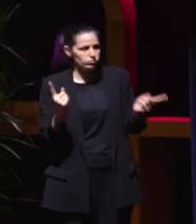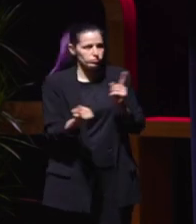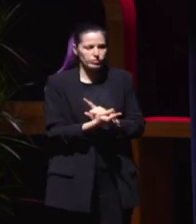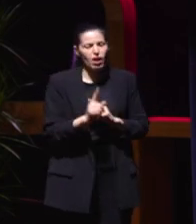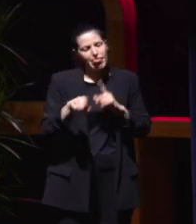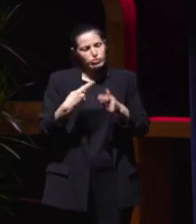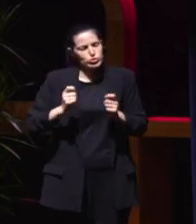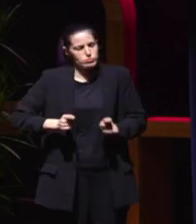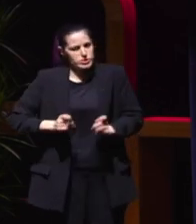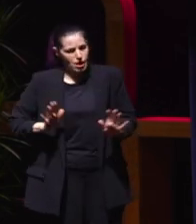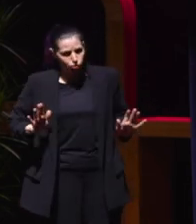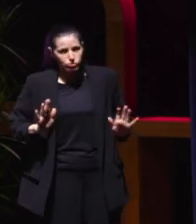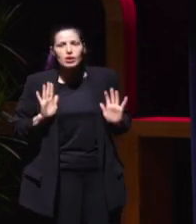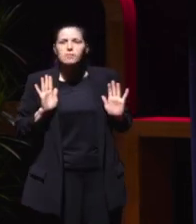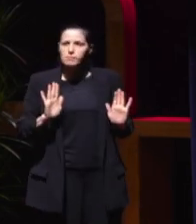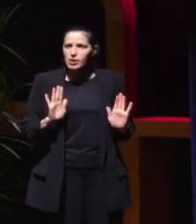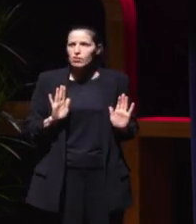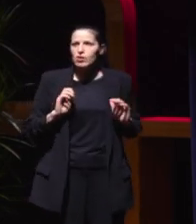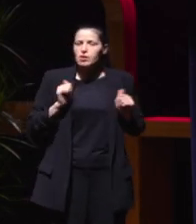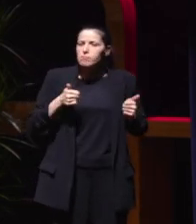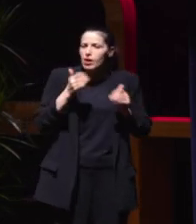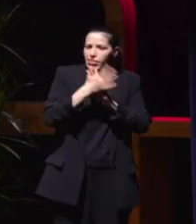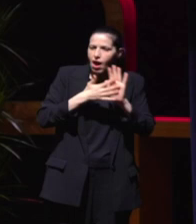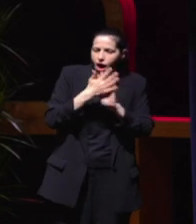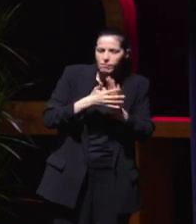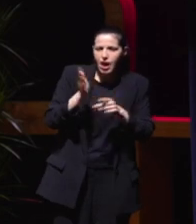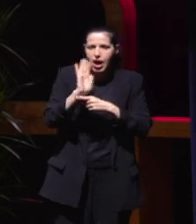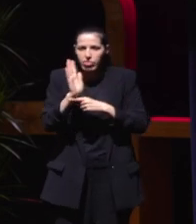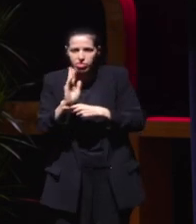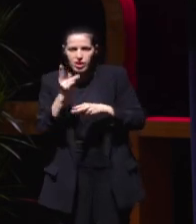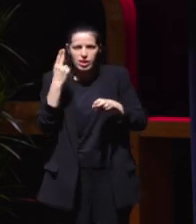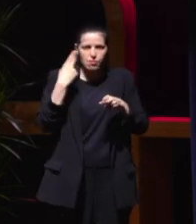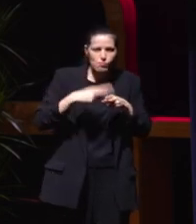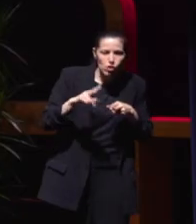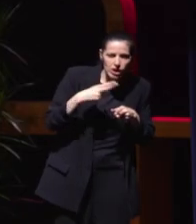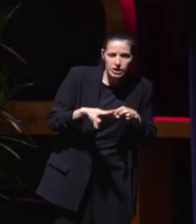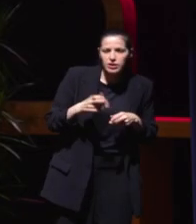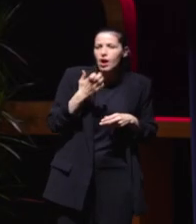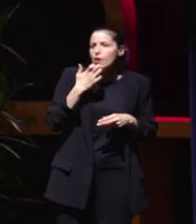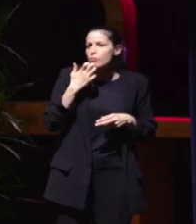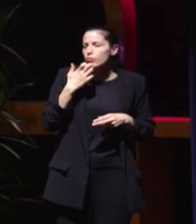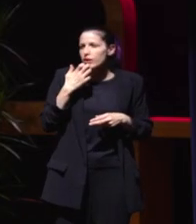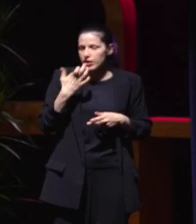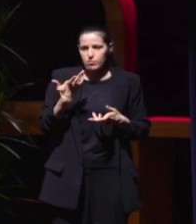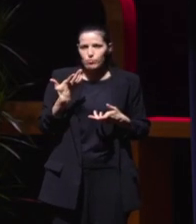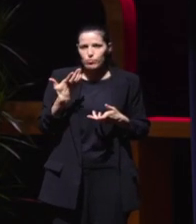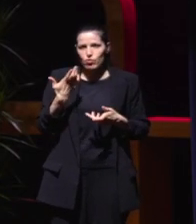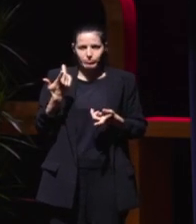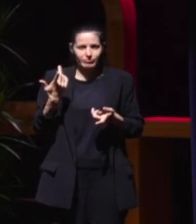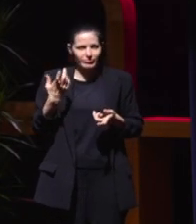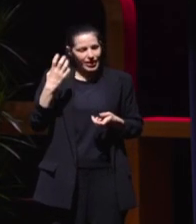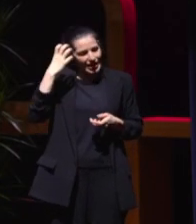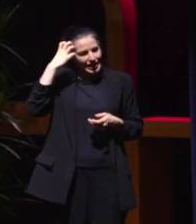empezaron a hablar de de el cine y la política cuando le entregaron al rey Juego de tronos que es una